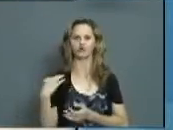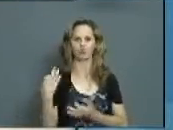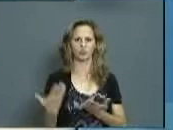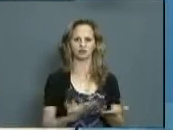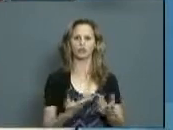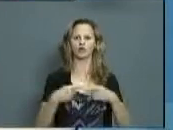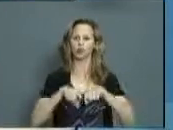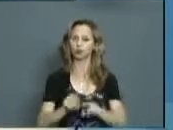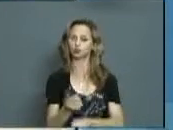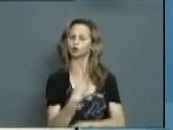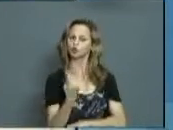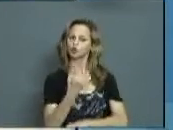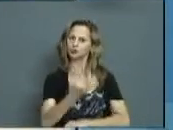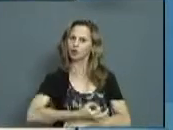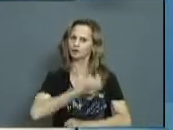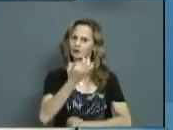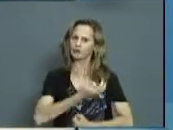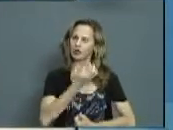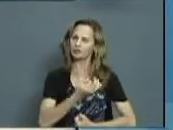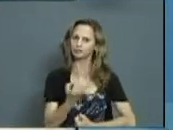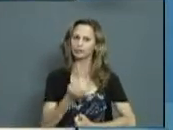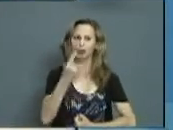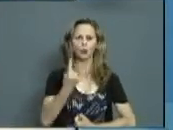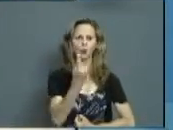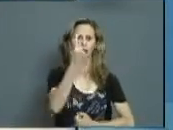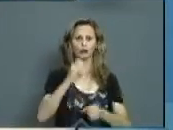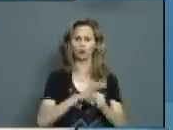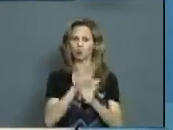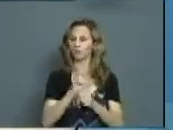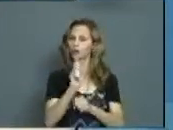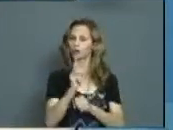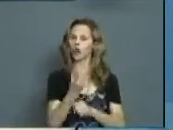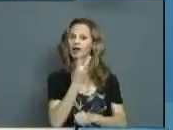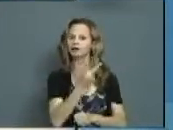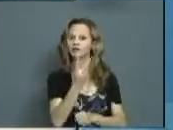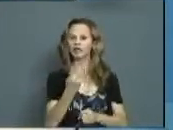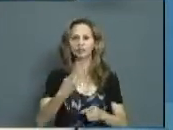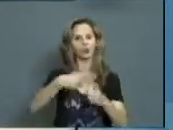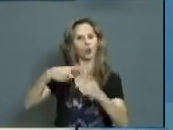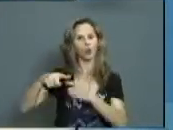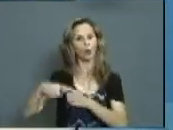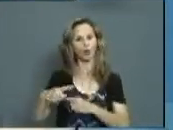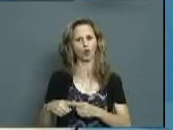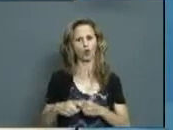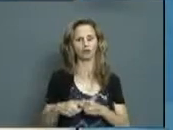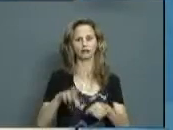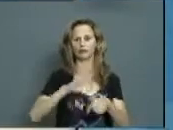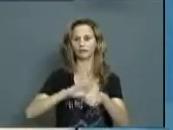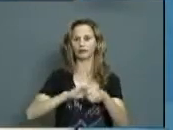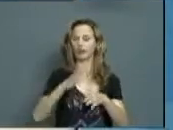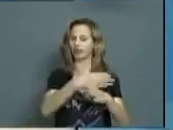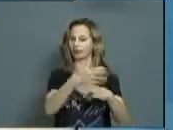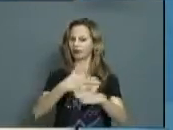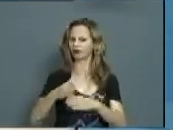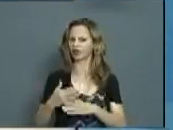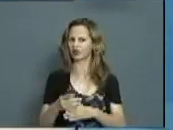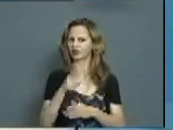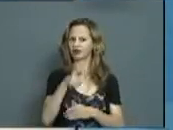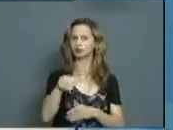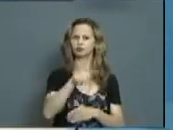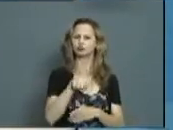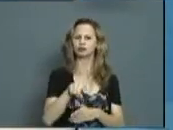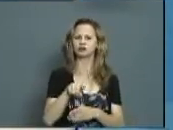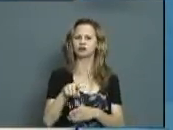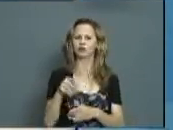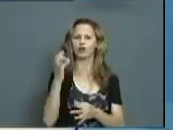por no solamente de la COVID, por otras patologías que ha atendido con el reconocimiento popular. Desde esa experiencia que usted tiene,